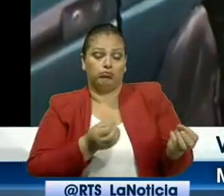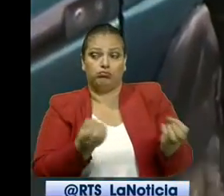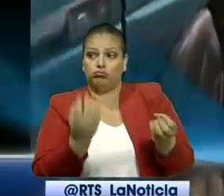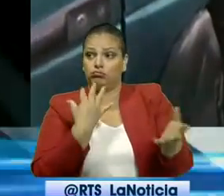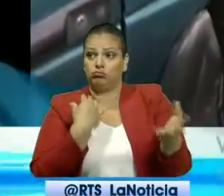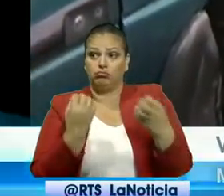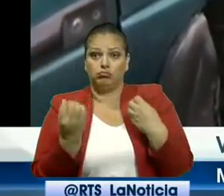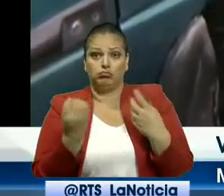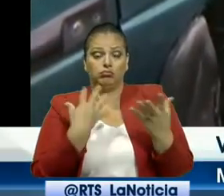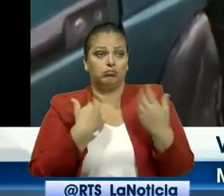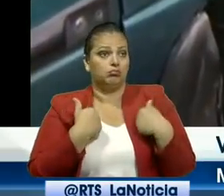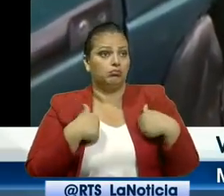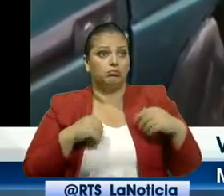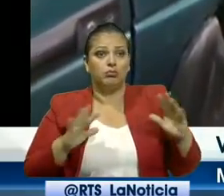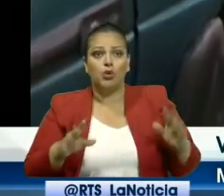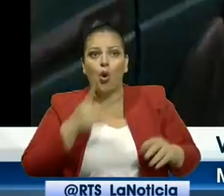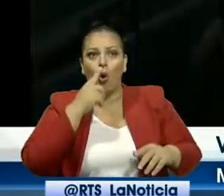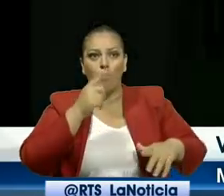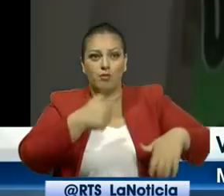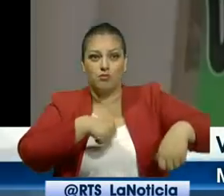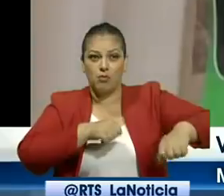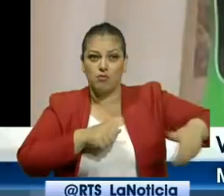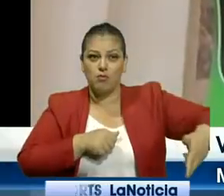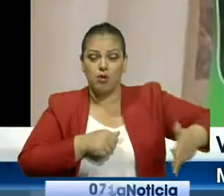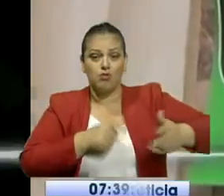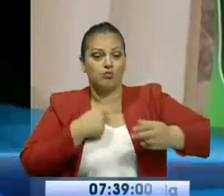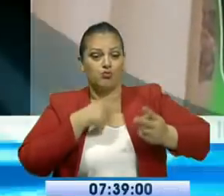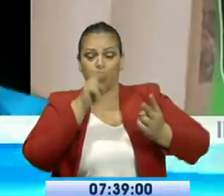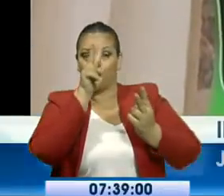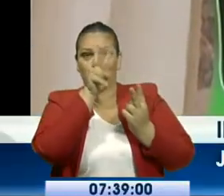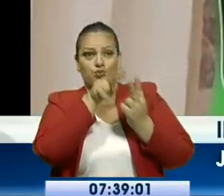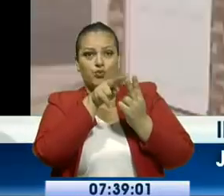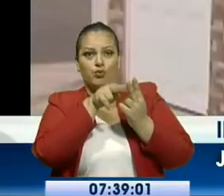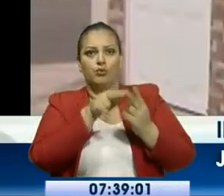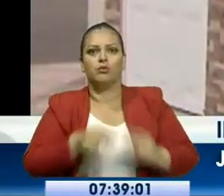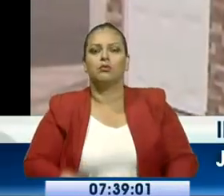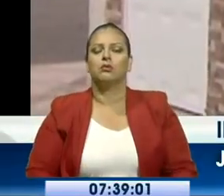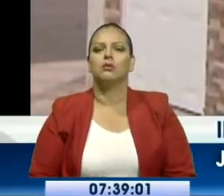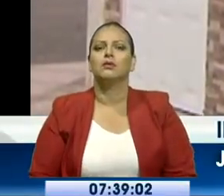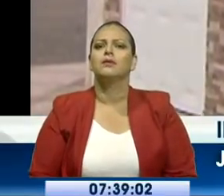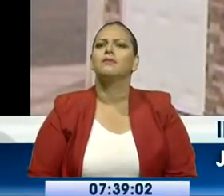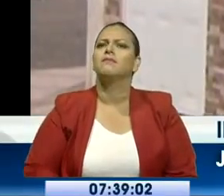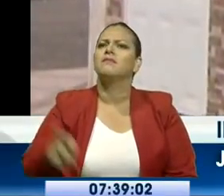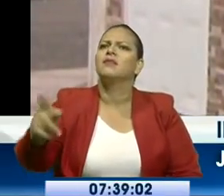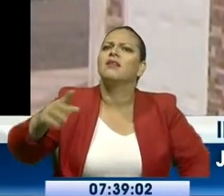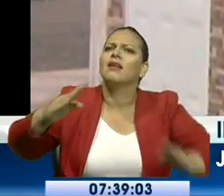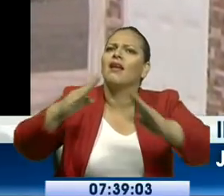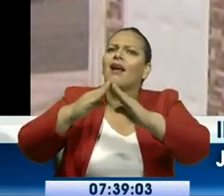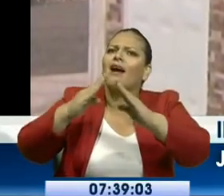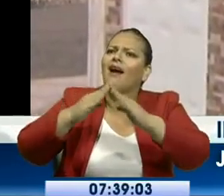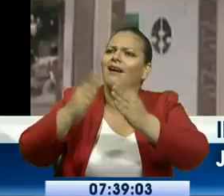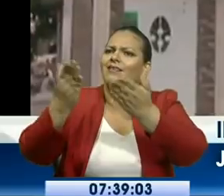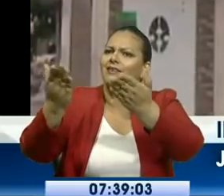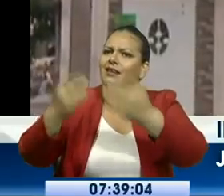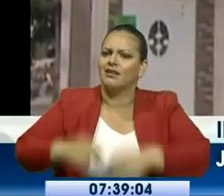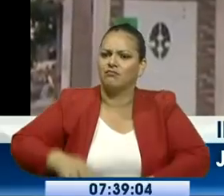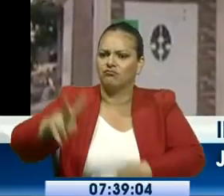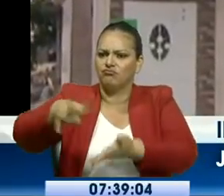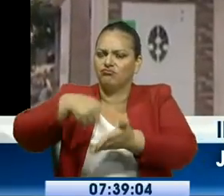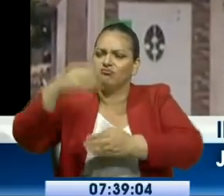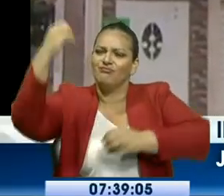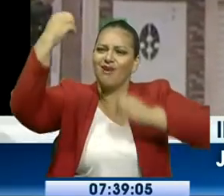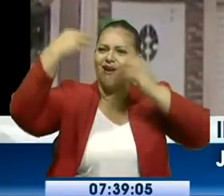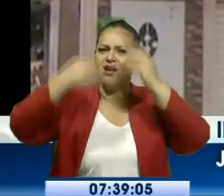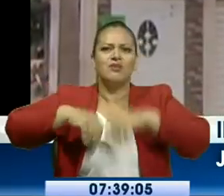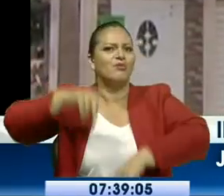no son, aquí no es nada por aquí, de otro lado que han venido. El local fue clausurado. No tenía permisos, como ustedes, una vivienda normal, particular,